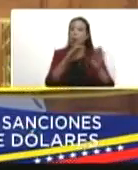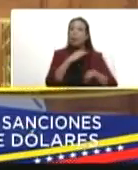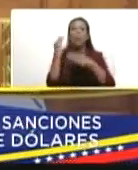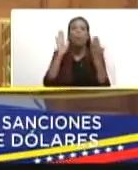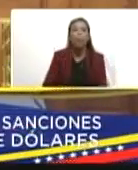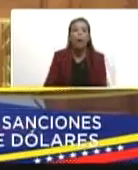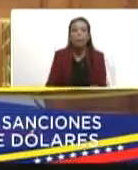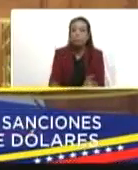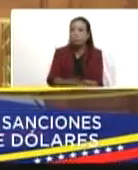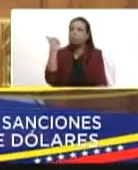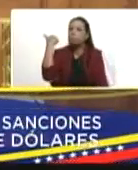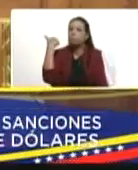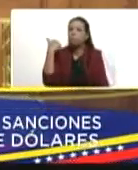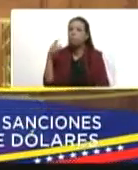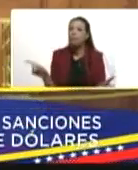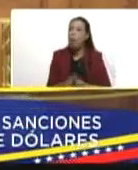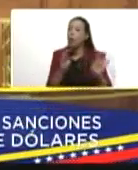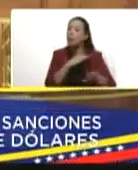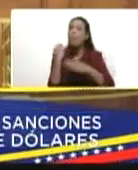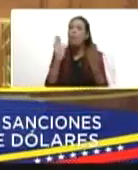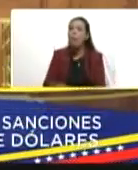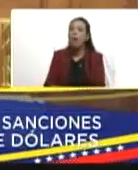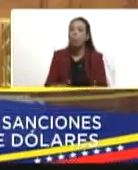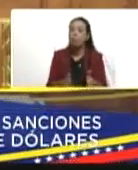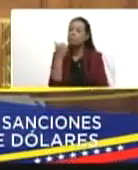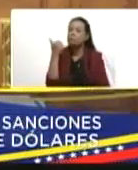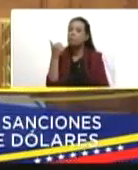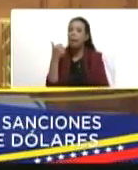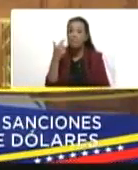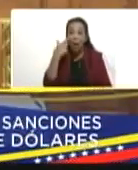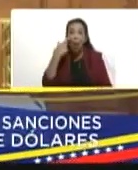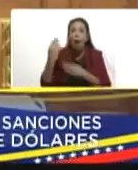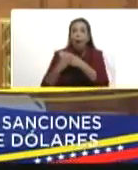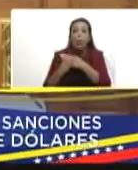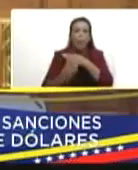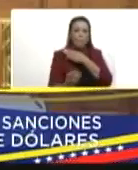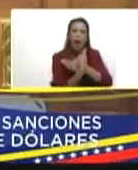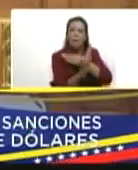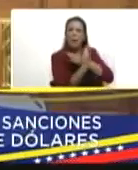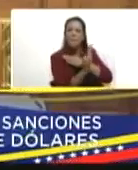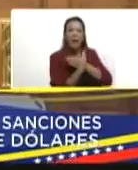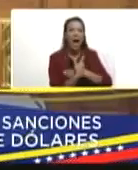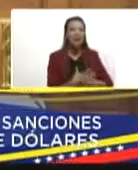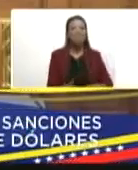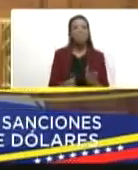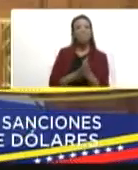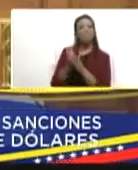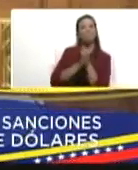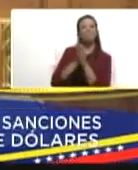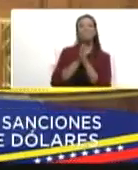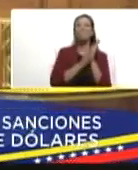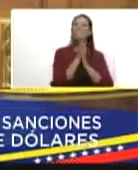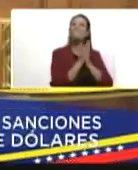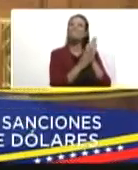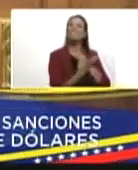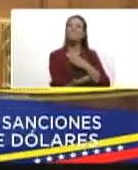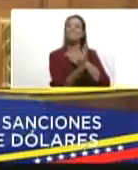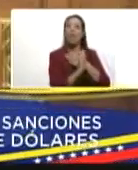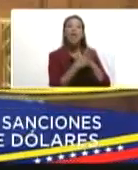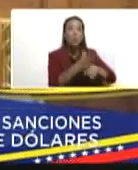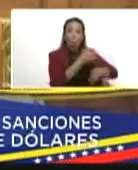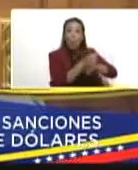una masacre económica para los que pidieron sanciones para Venezuela son los